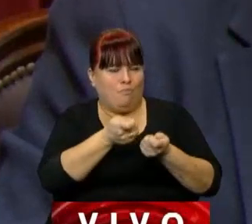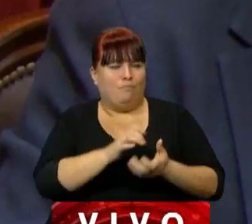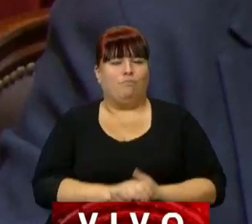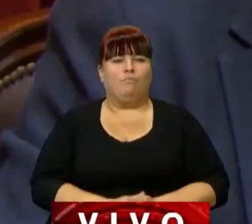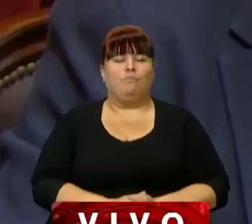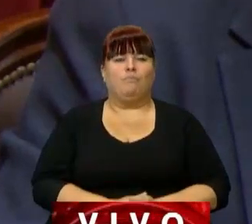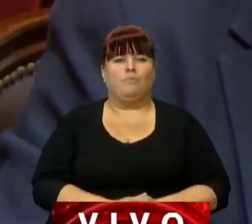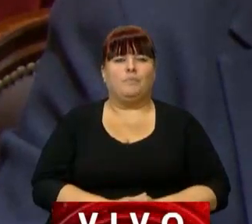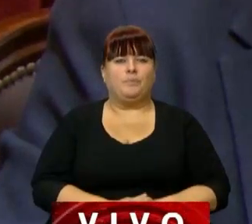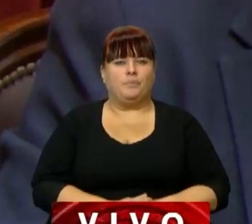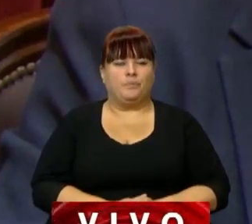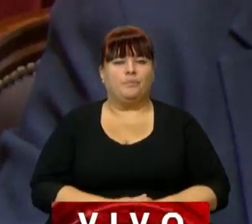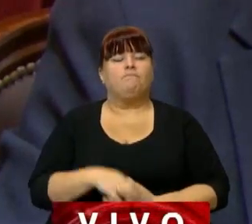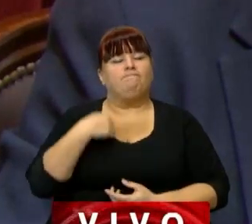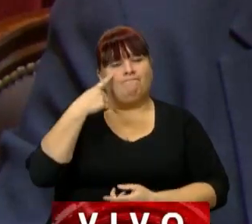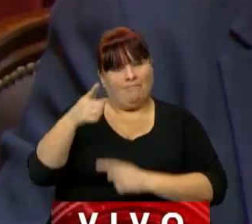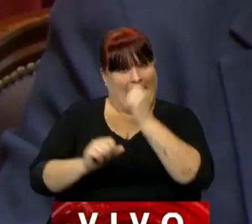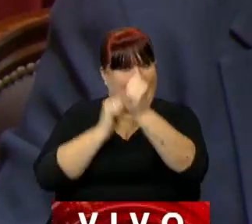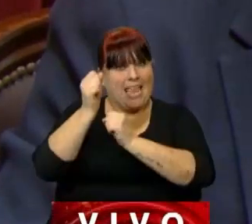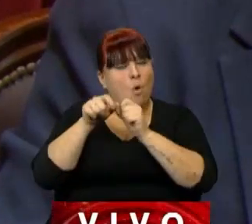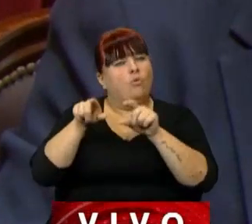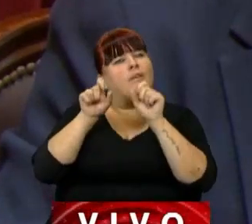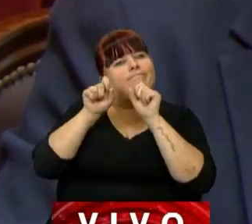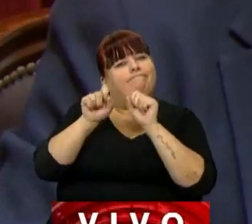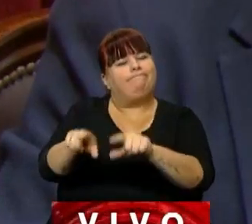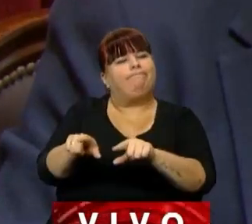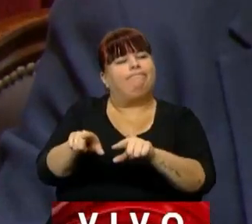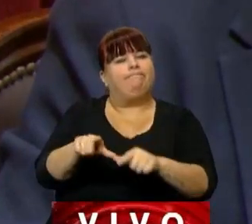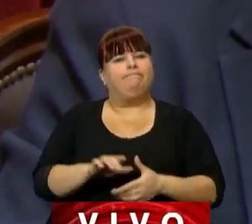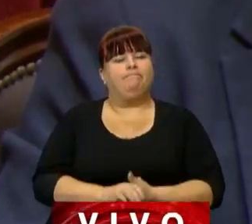que esta industria, que exclusivamente